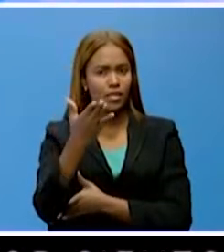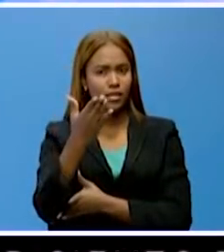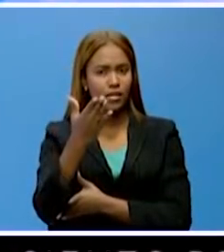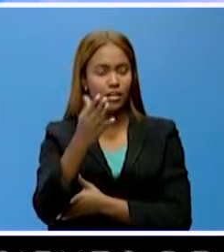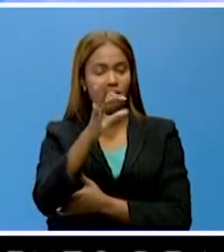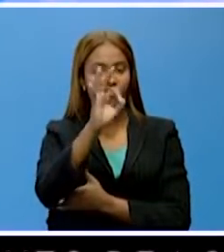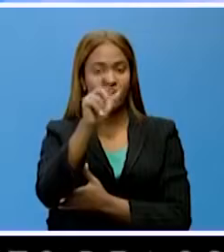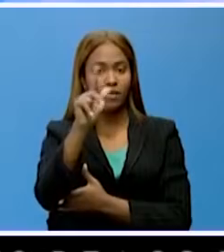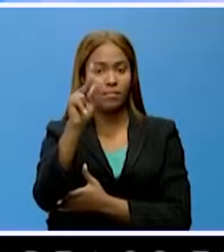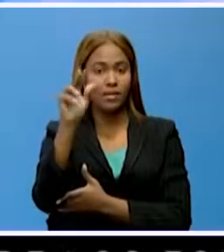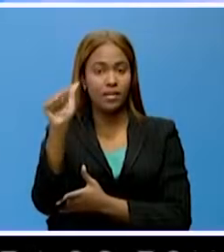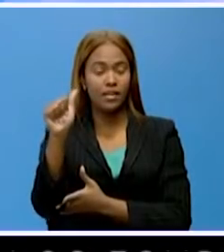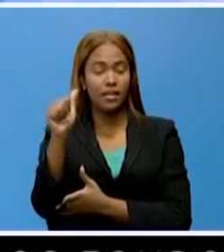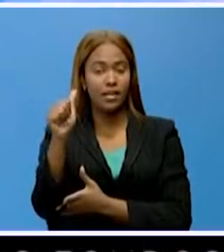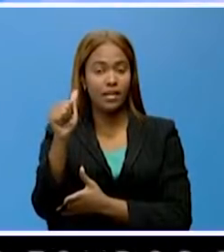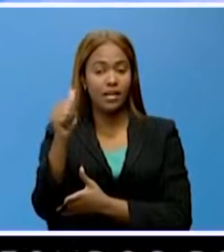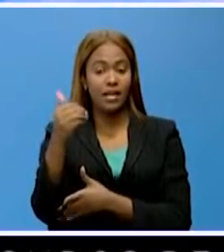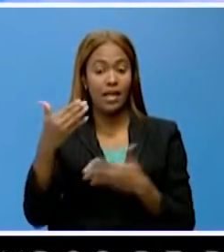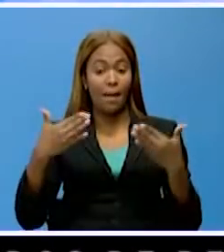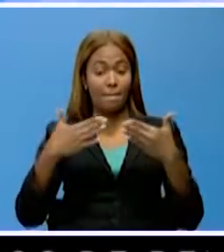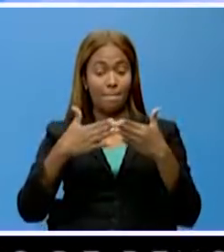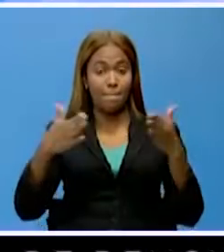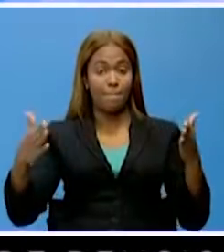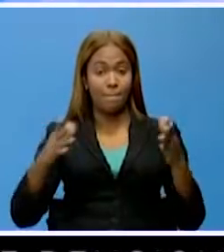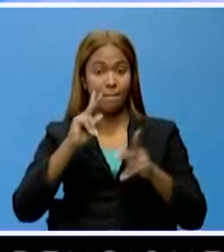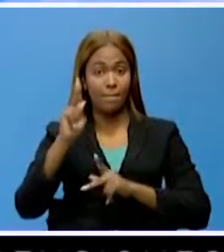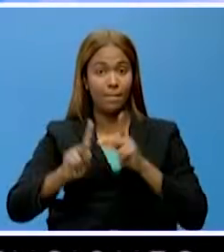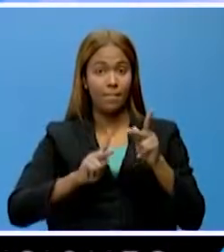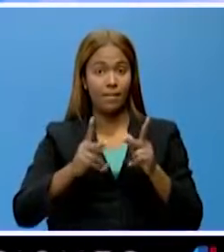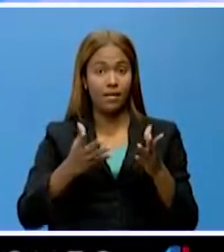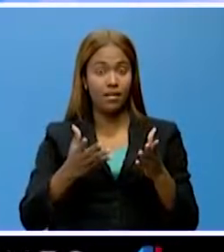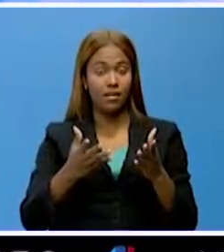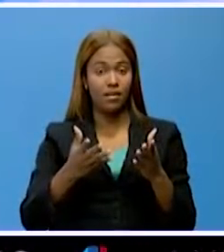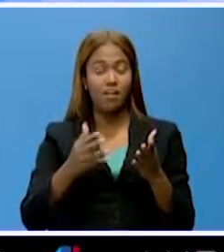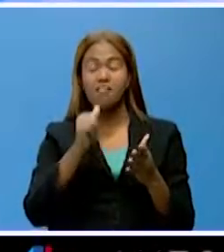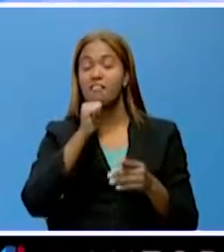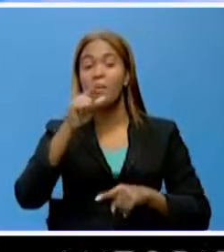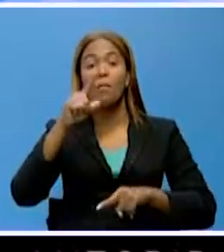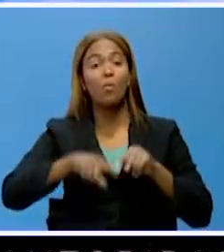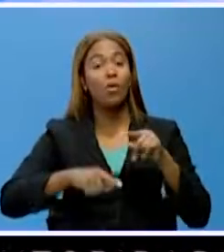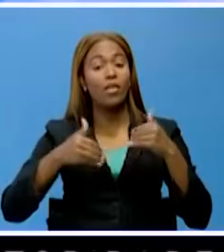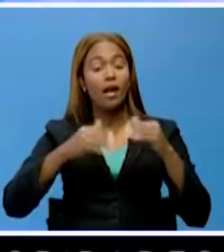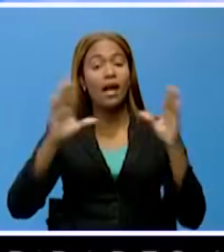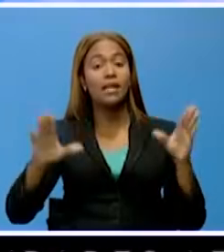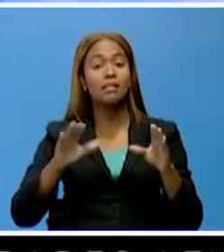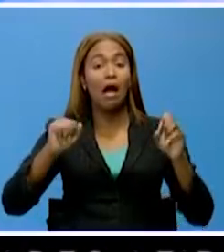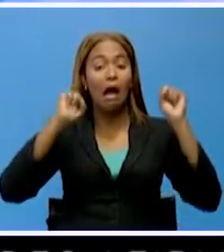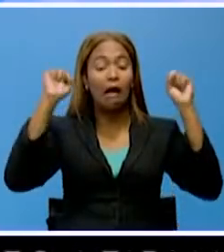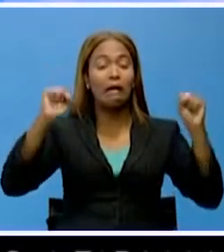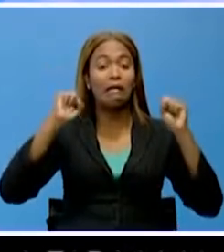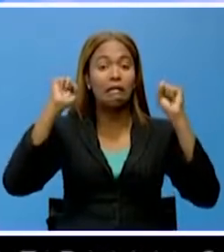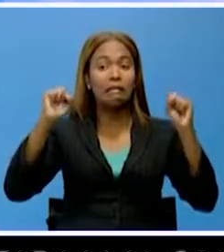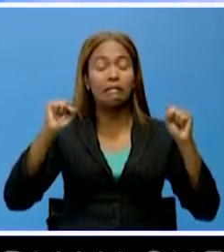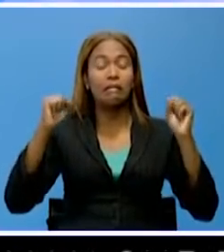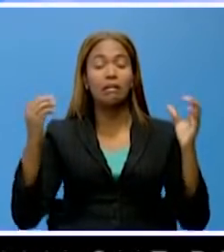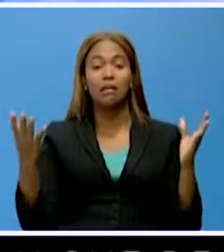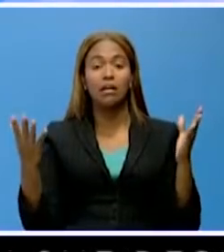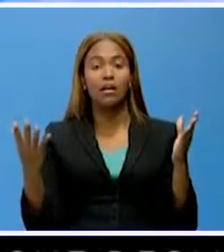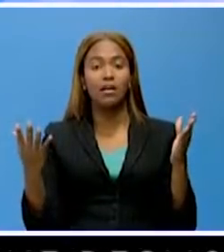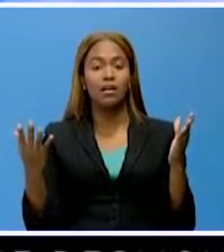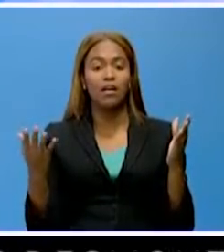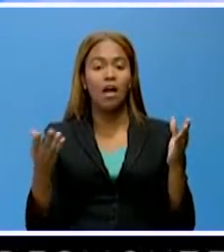En Filipinas, en público, señores, hasta me voy a quitar los lentes. No se puede desarrollar ni manifestar